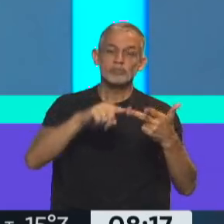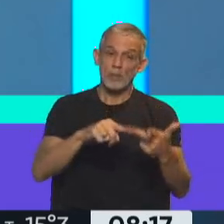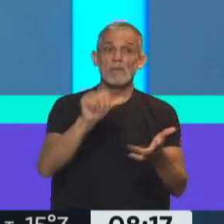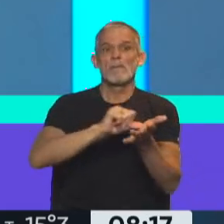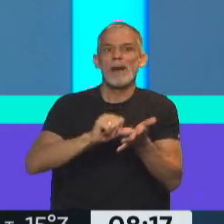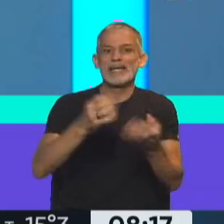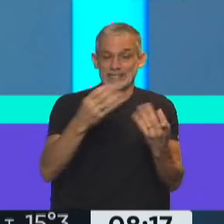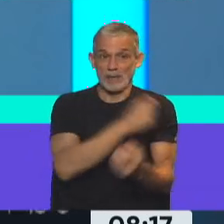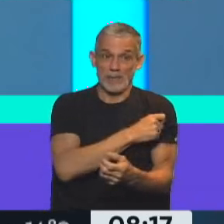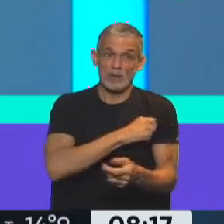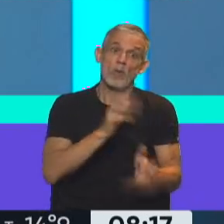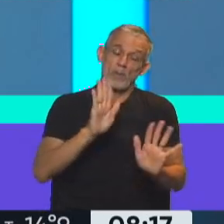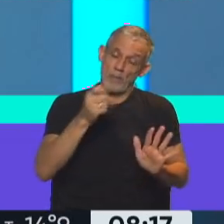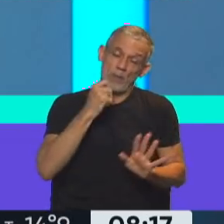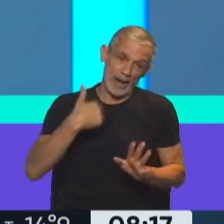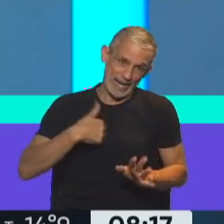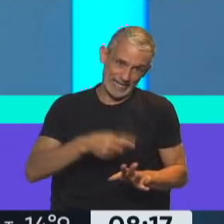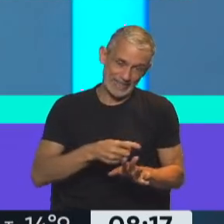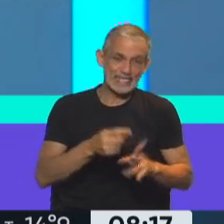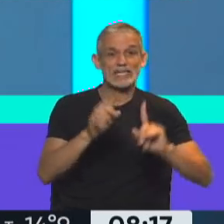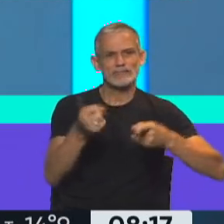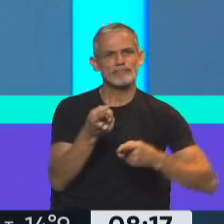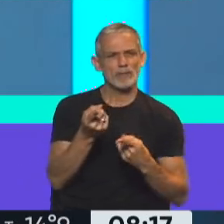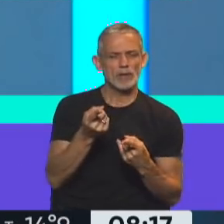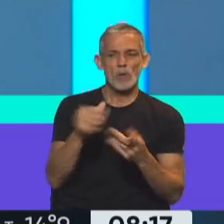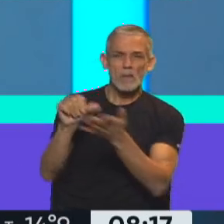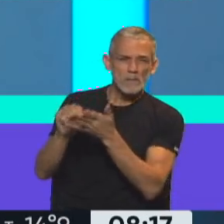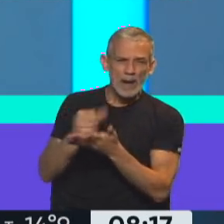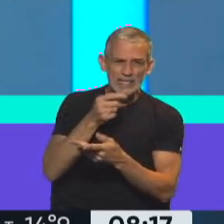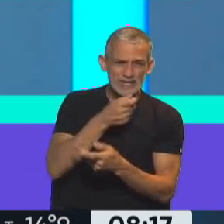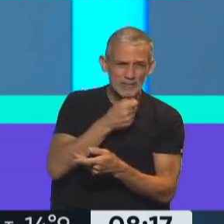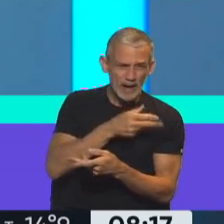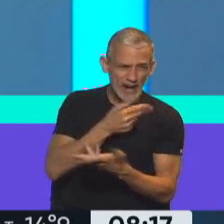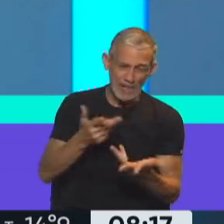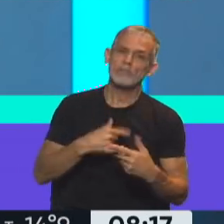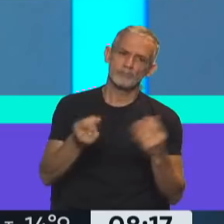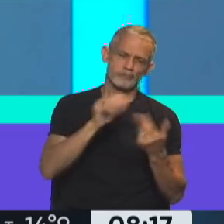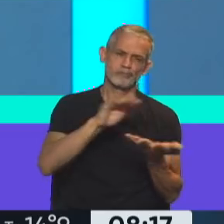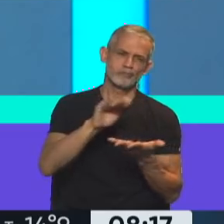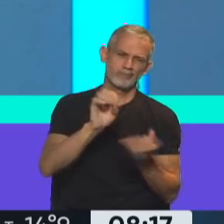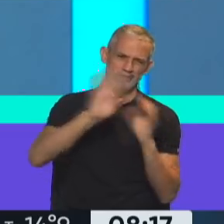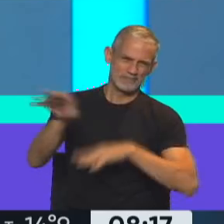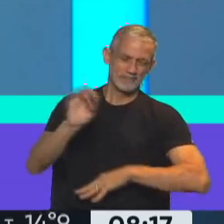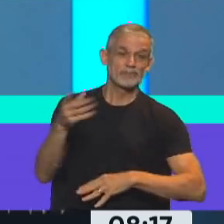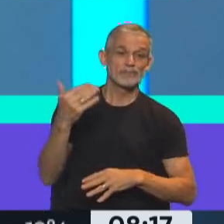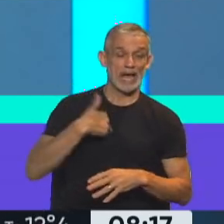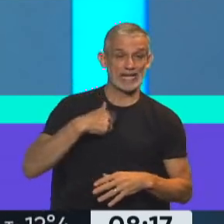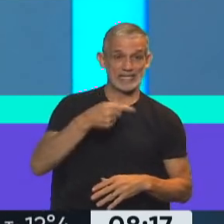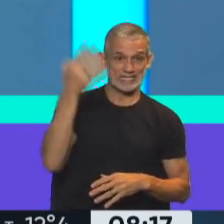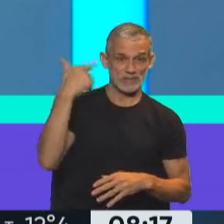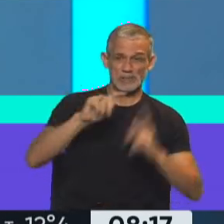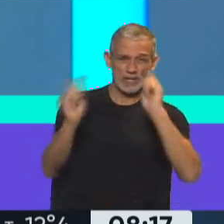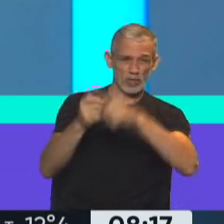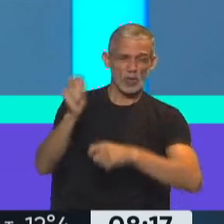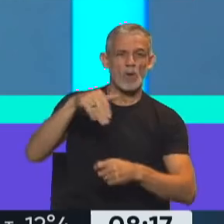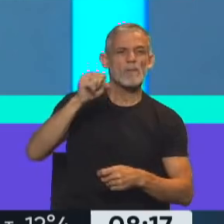que están bastante vacunados, como el nuestro, y trabajar con los países que no tienen vacunas. Argentina la semana pasada donó vacunas.